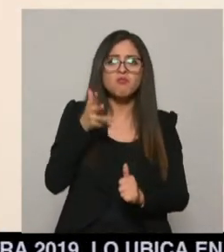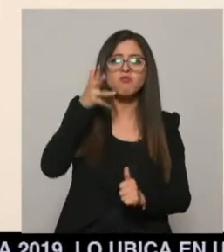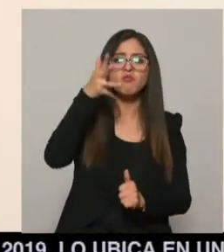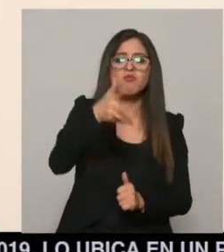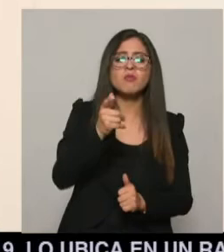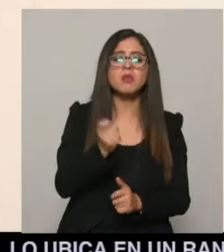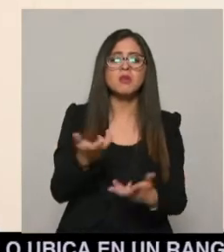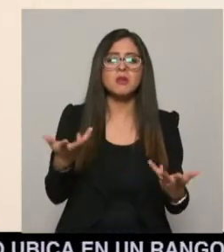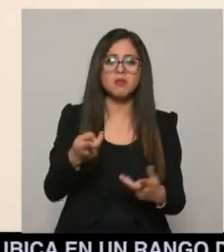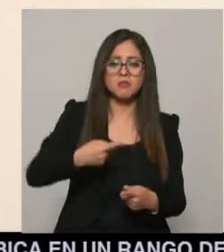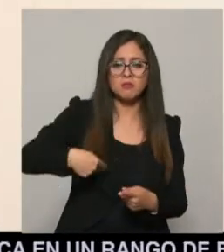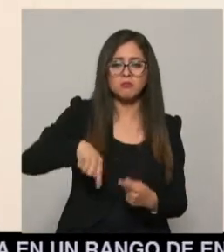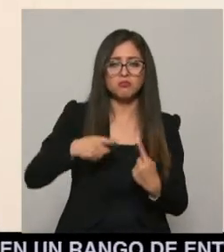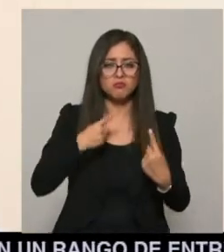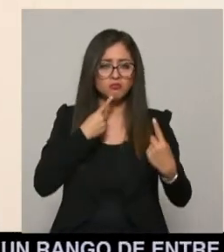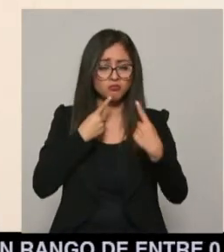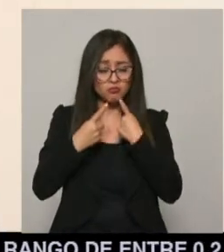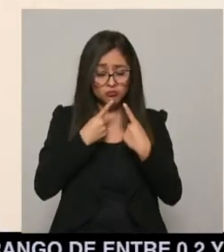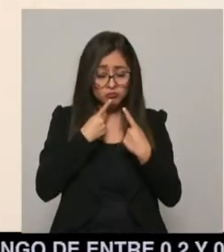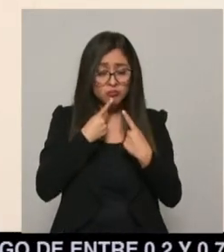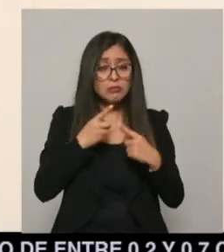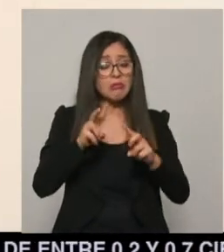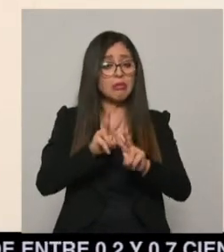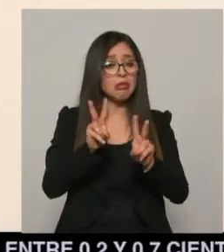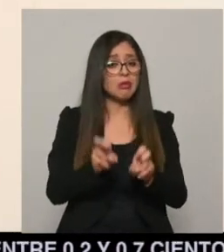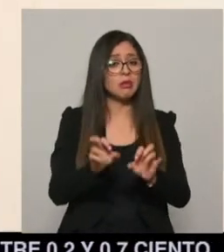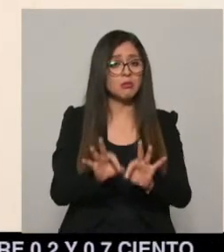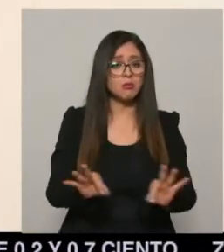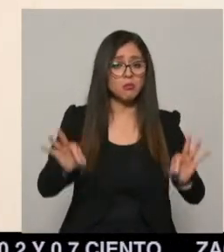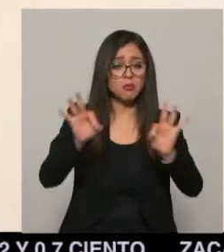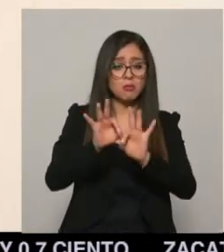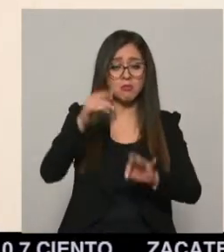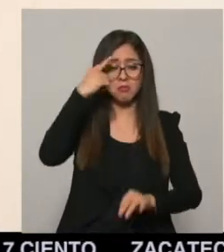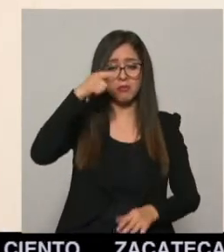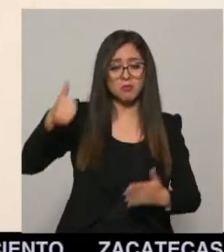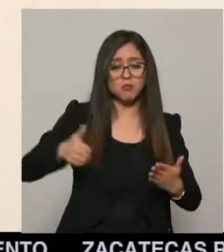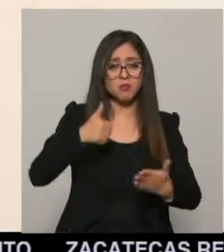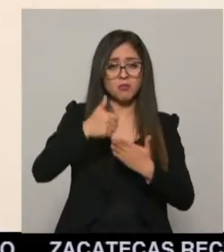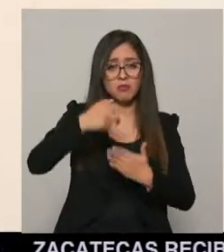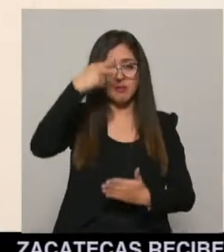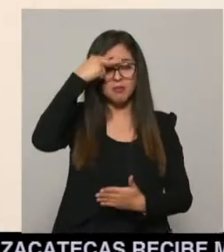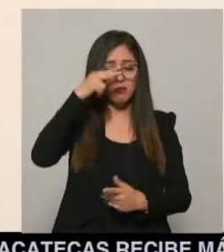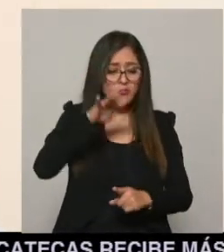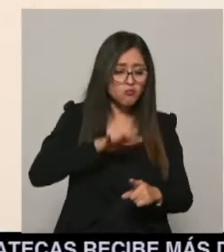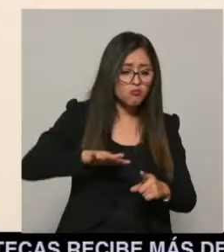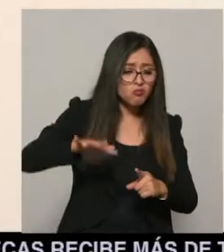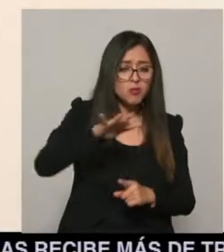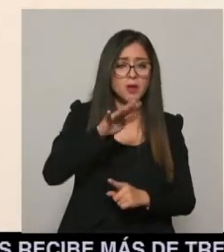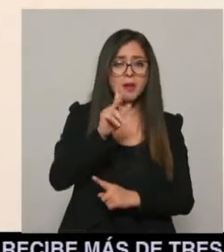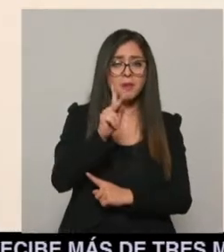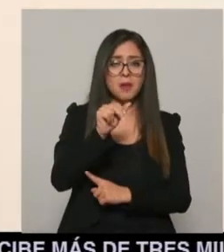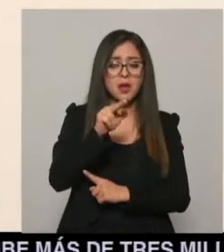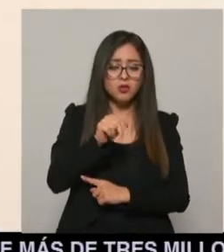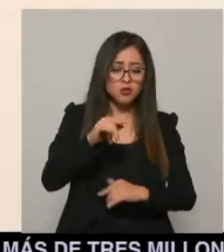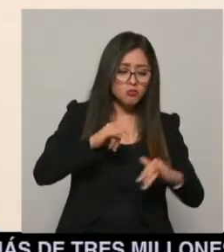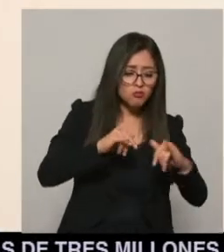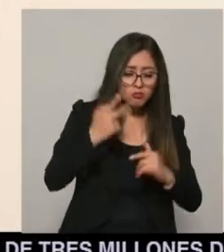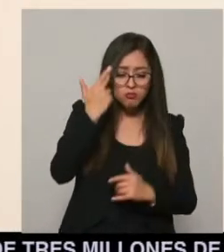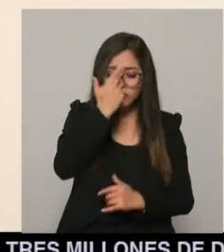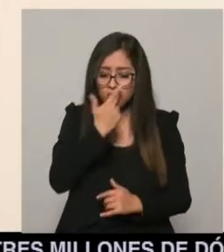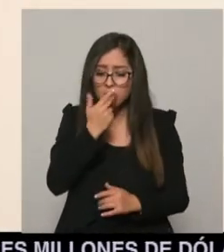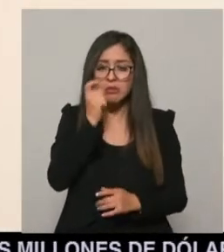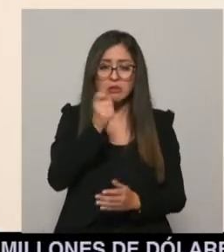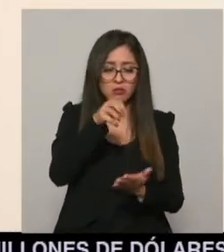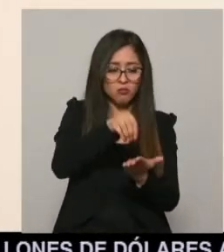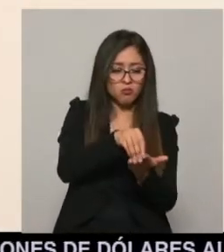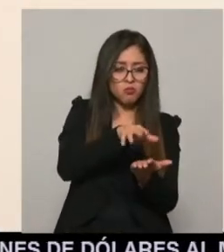en esta discusión. Es un tema fundamental para la Ciudad de México, el que tiene que ver con planeación, que tiene que sentar las bases de la